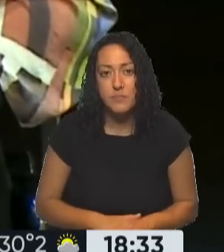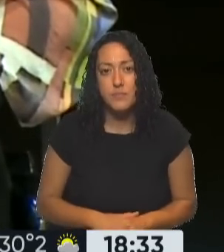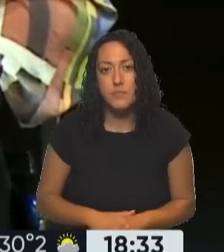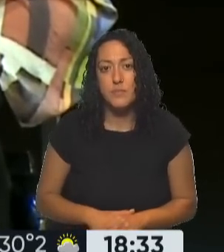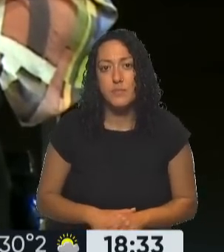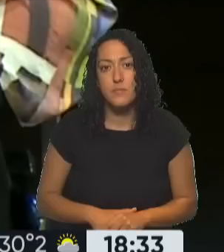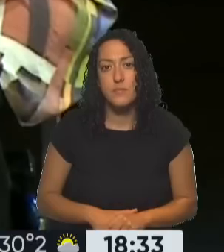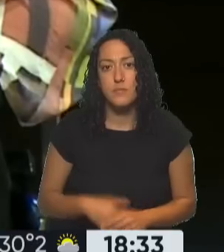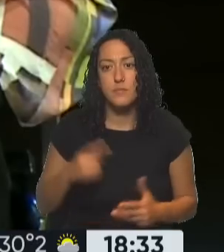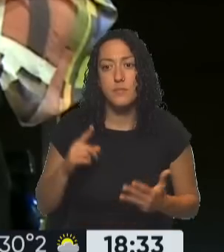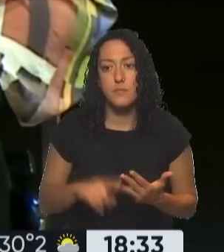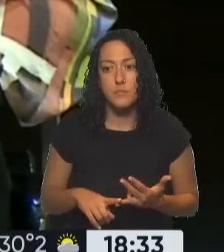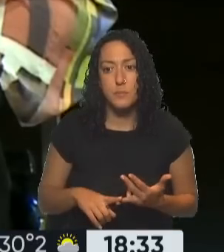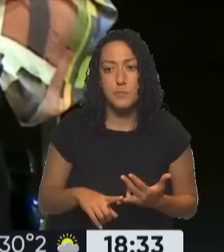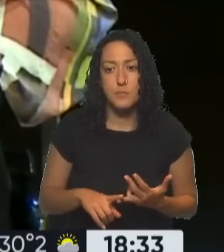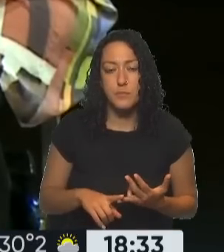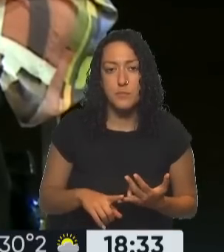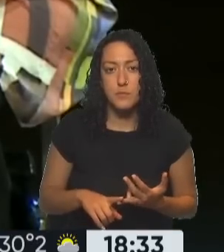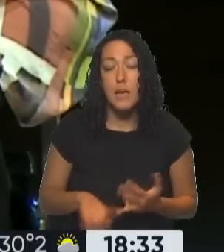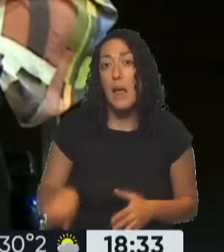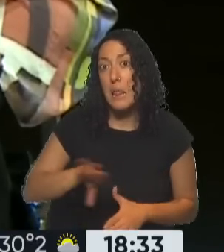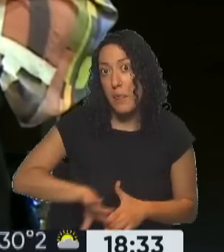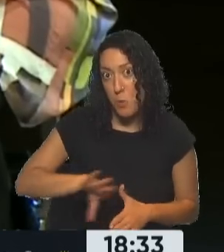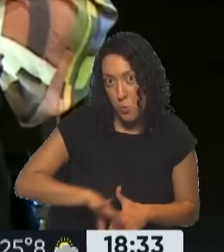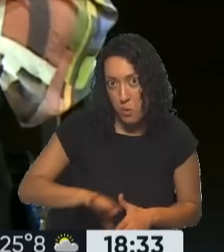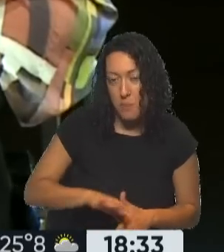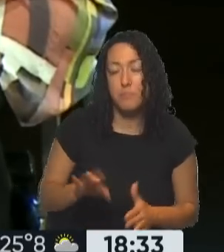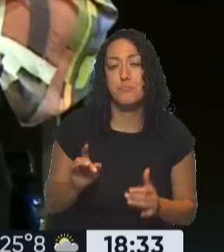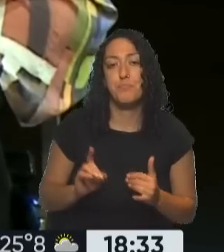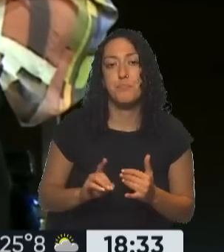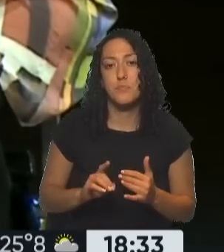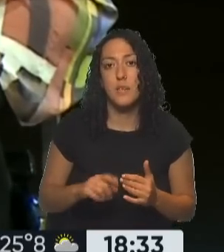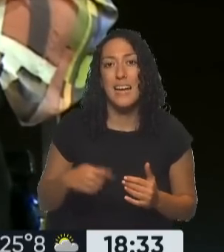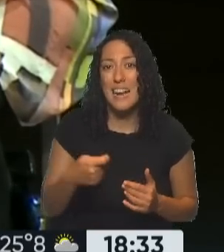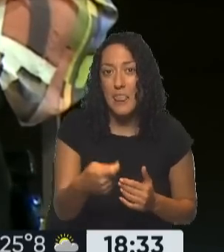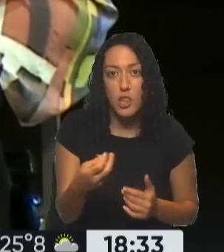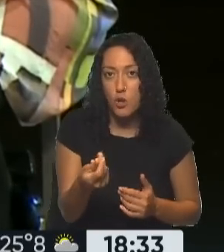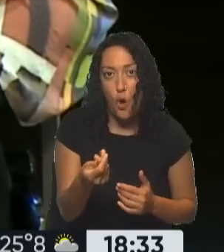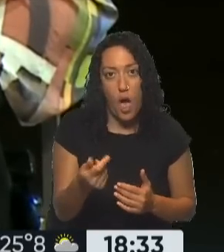nos pasó endeudados, sin crédito.